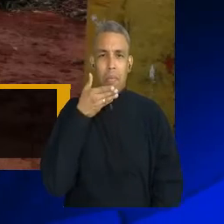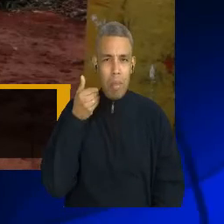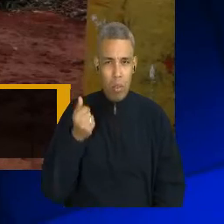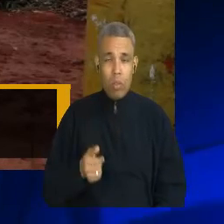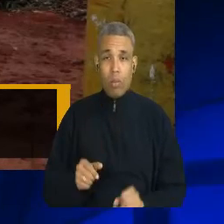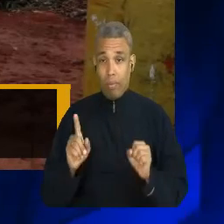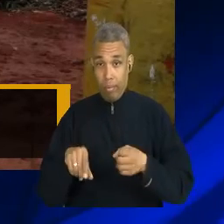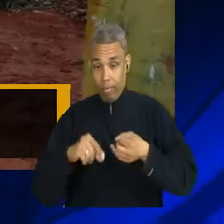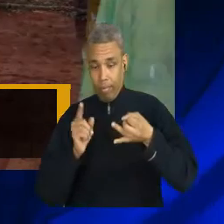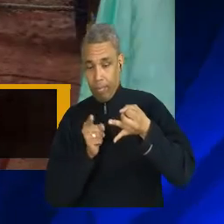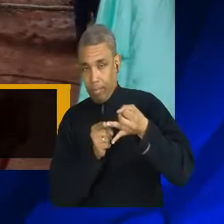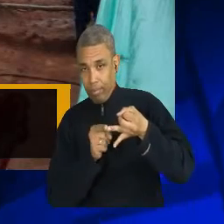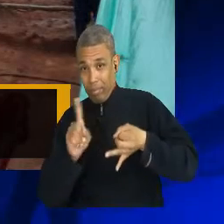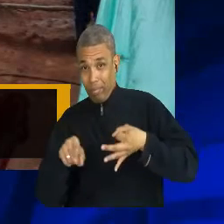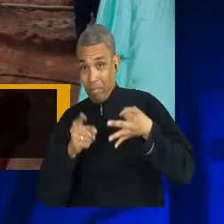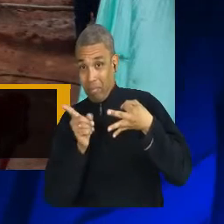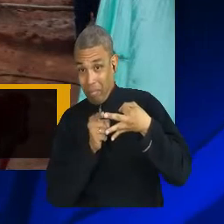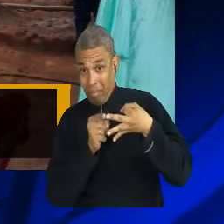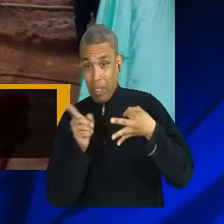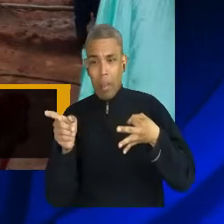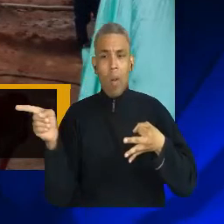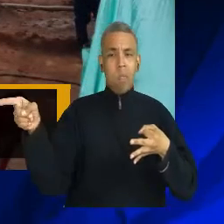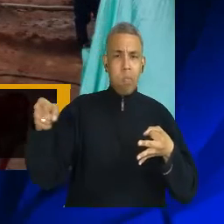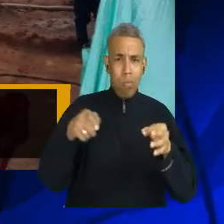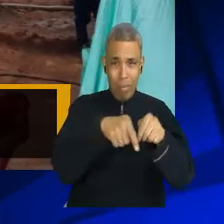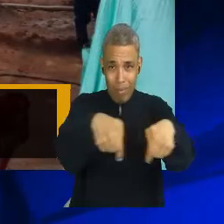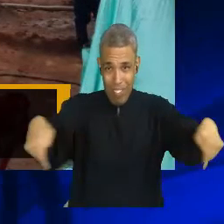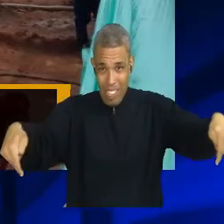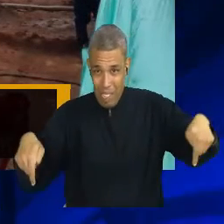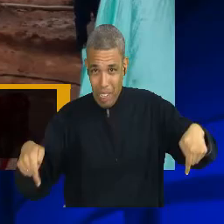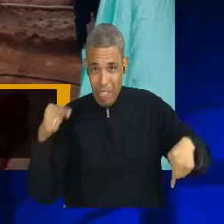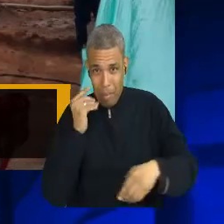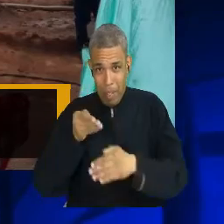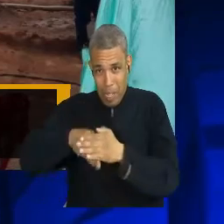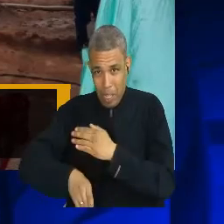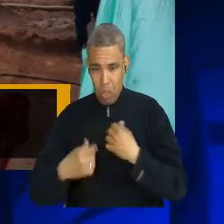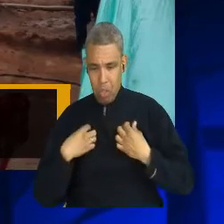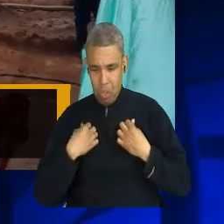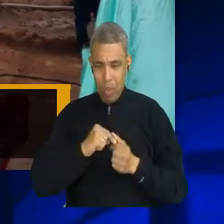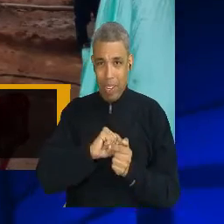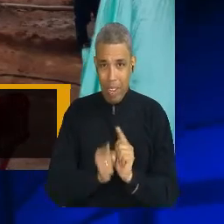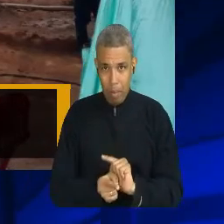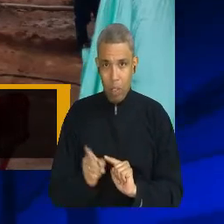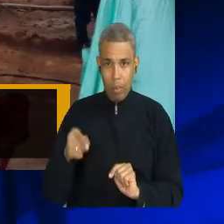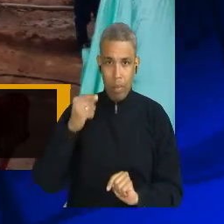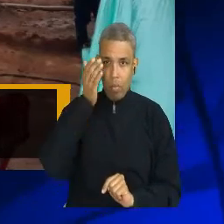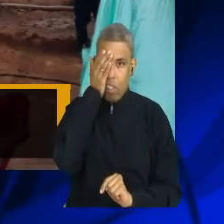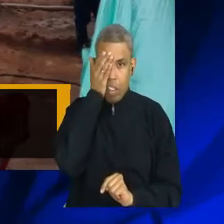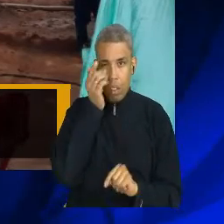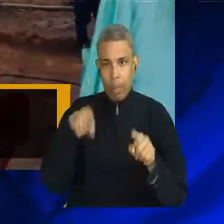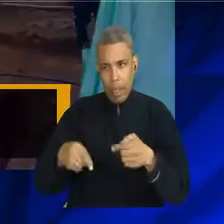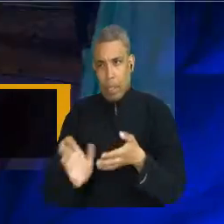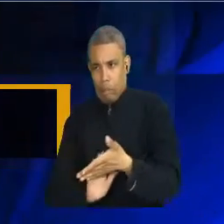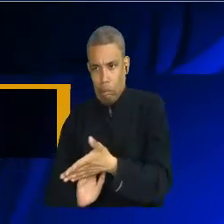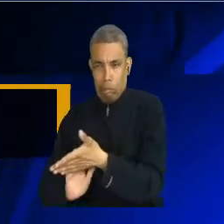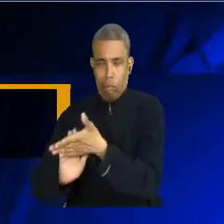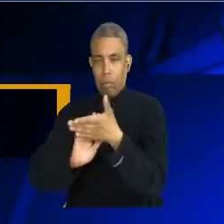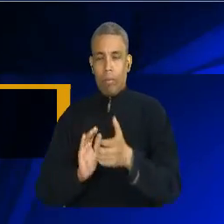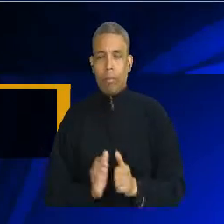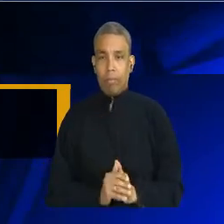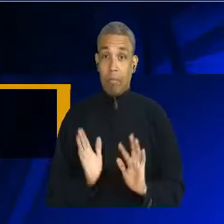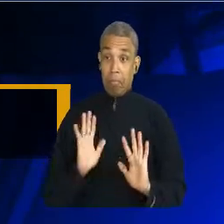adecuar el área de los camerinos. Qué bien, entonces parte de tranquilidad para toda la comunidad que está preocupada